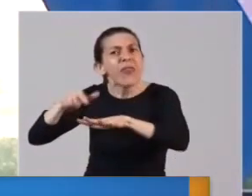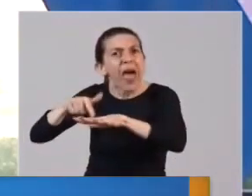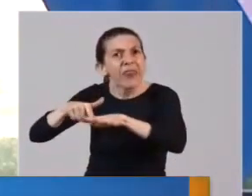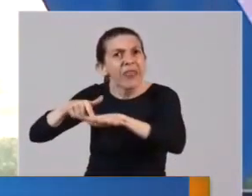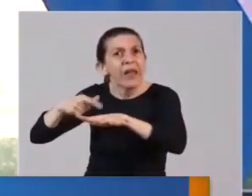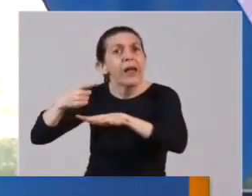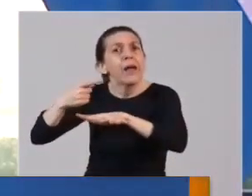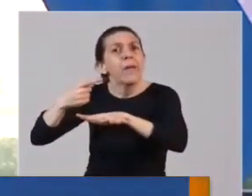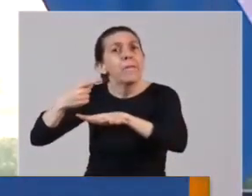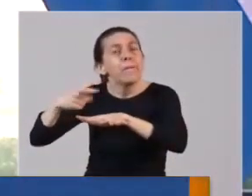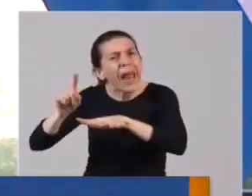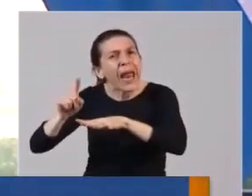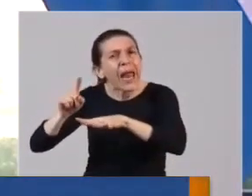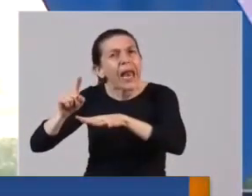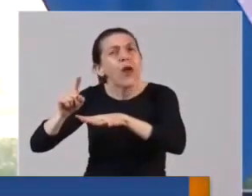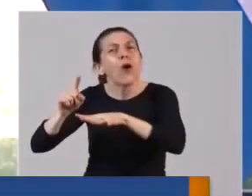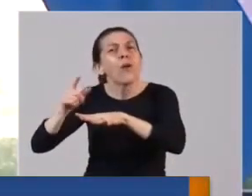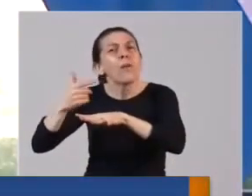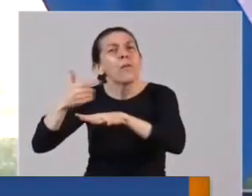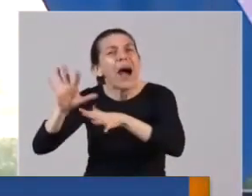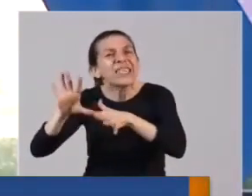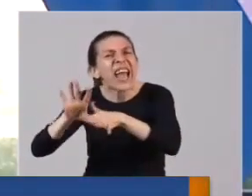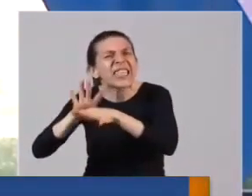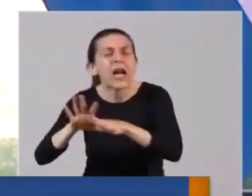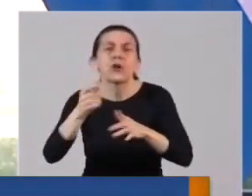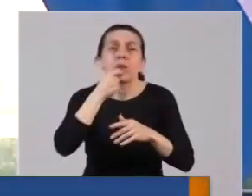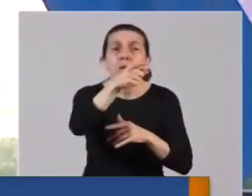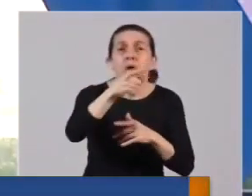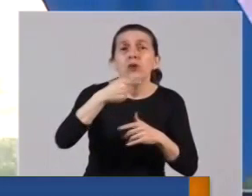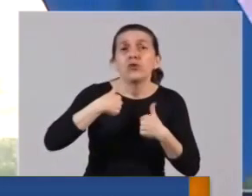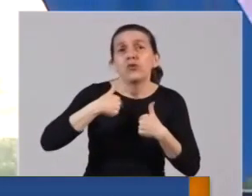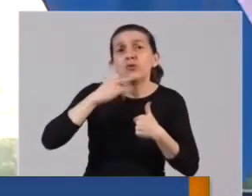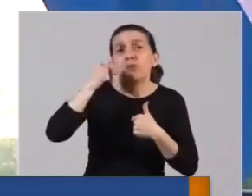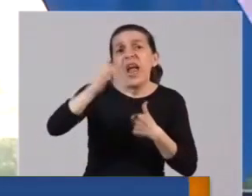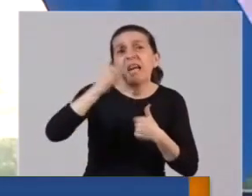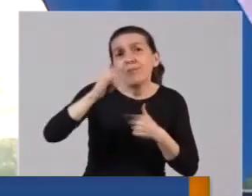que bueno, tal vez necesitan un nivel más de precisión. Estamos hablando básicamente